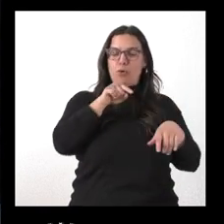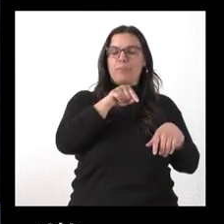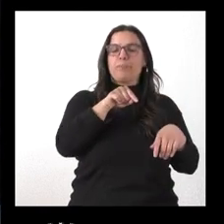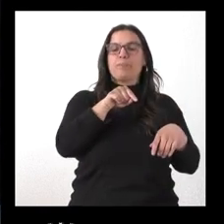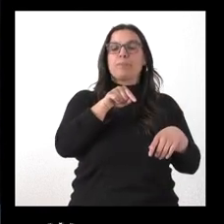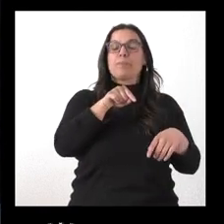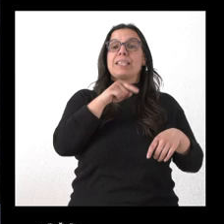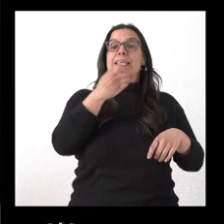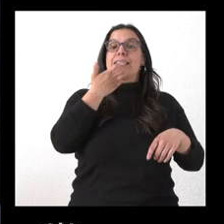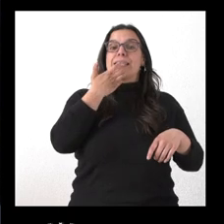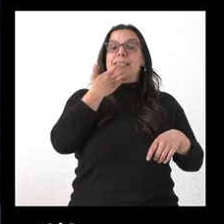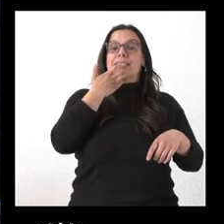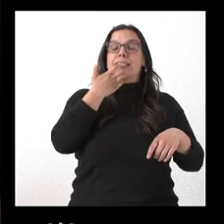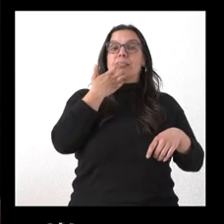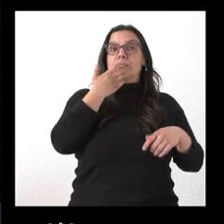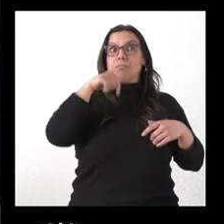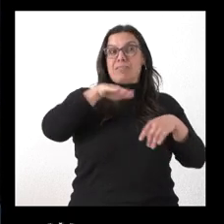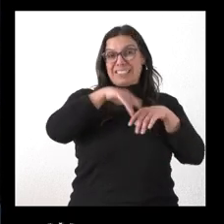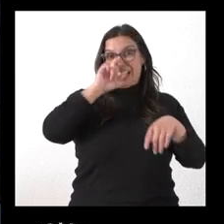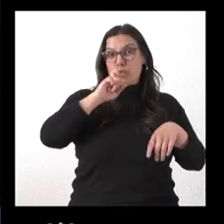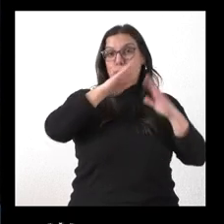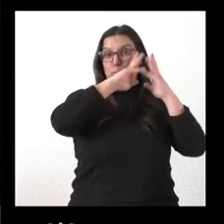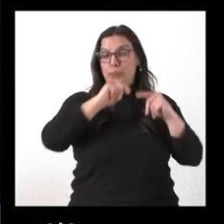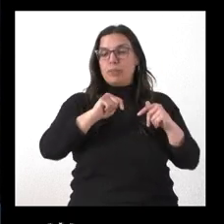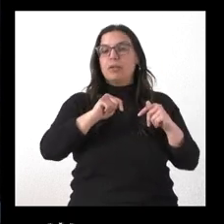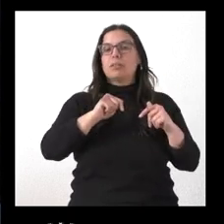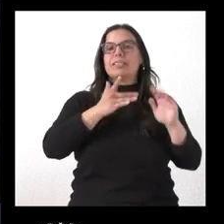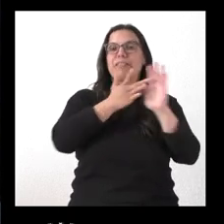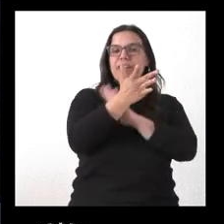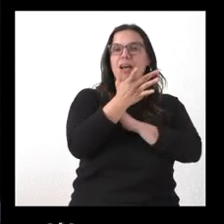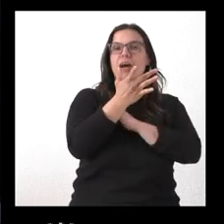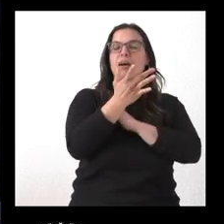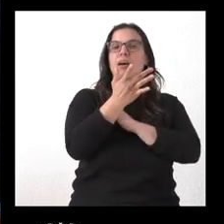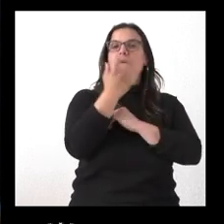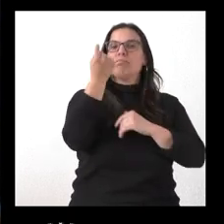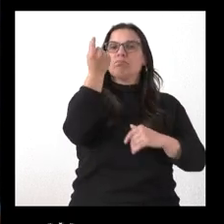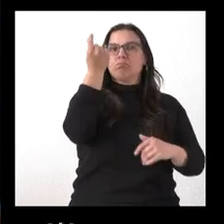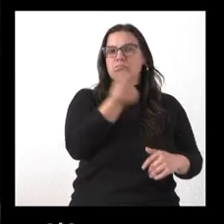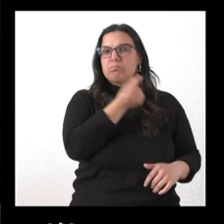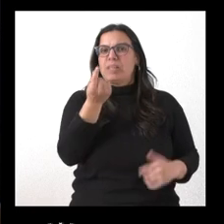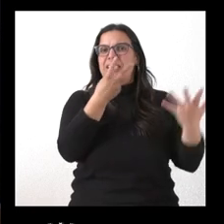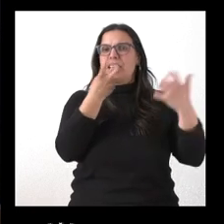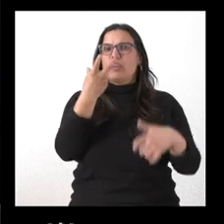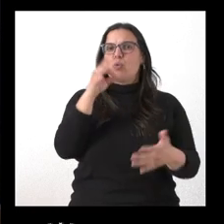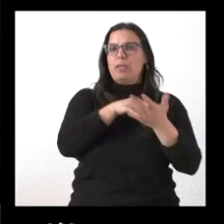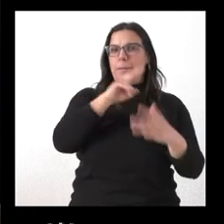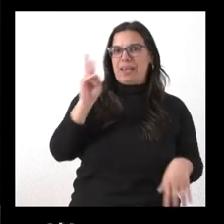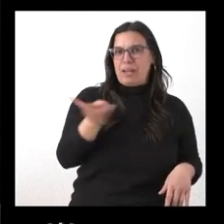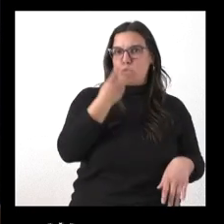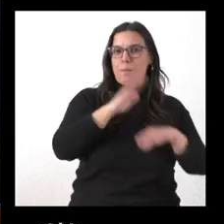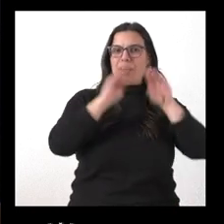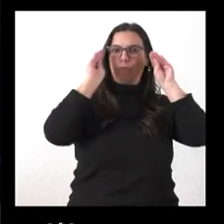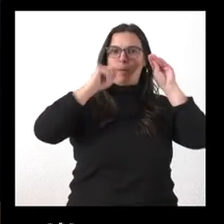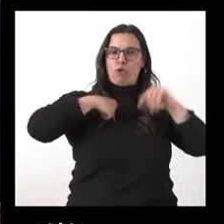supone para el presente año una cantidad en torno a los 750.000 euros y